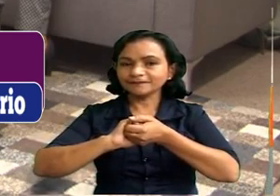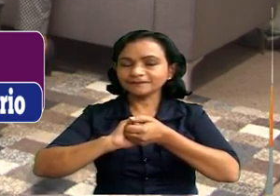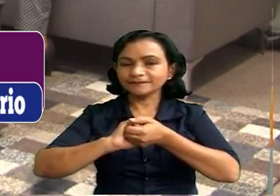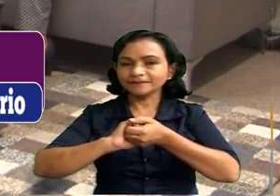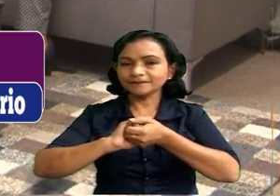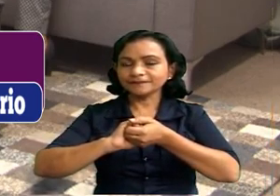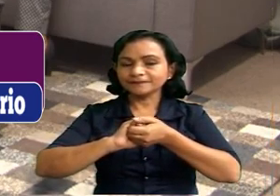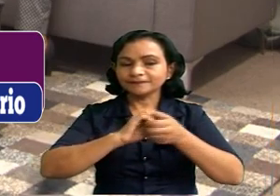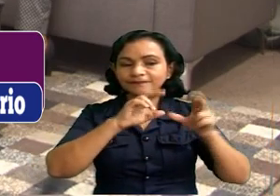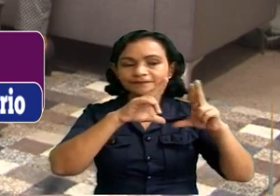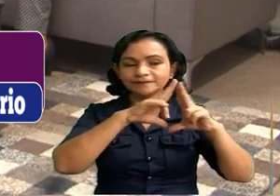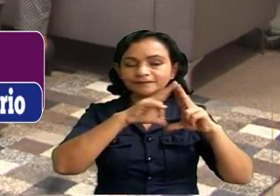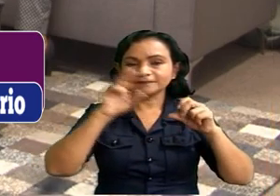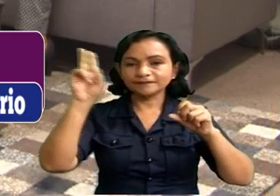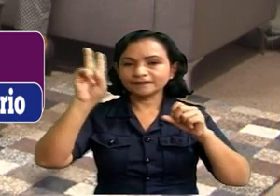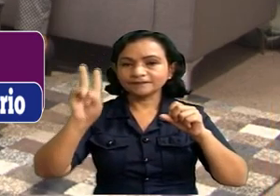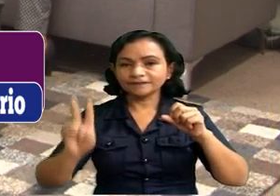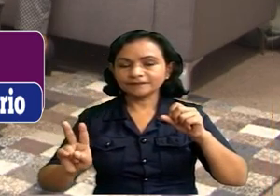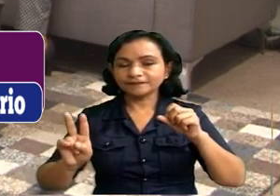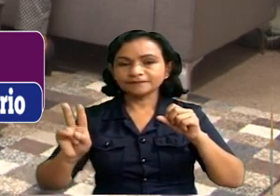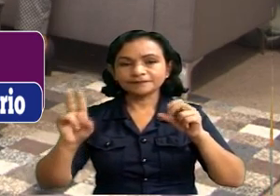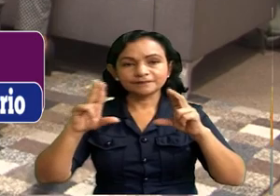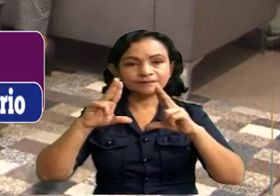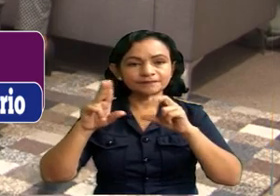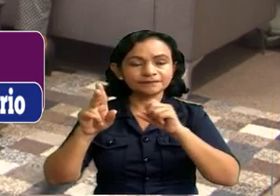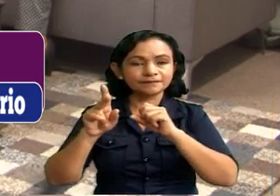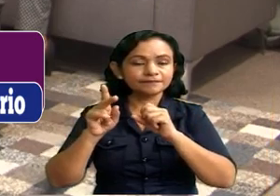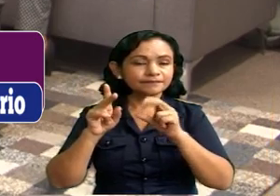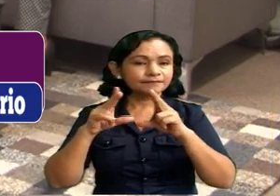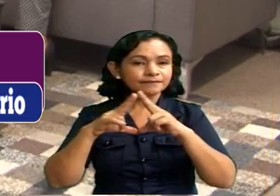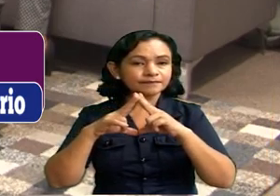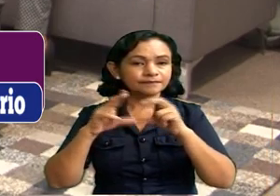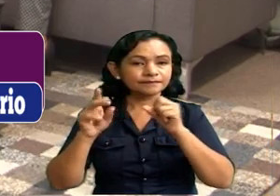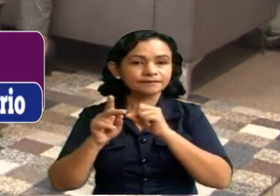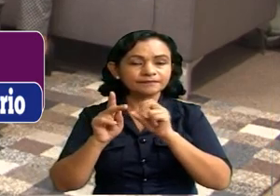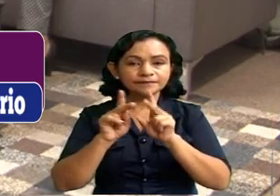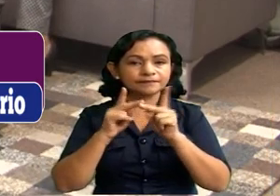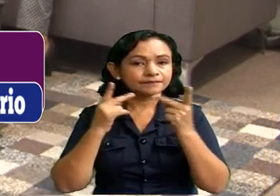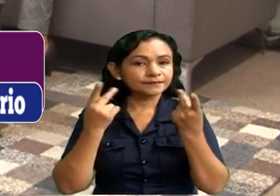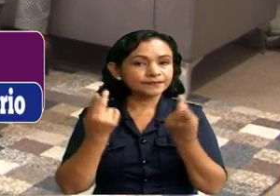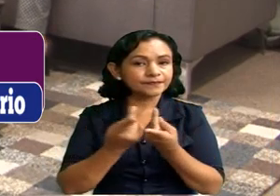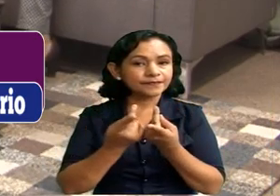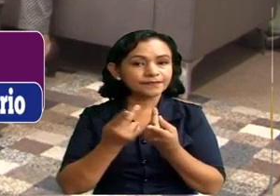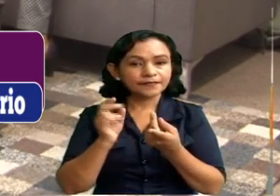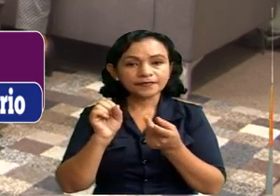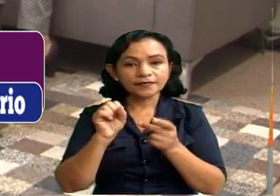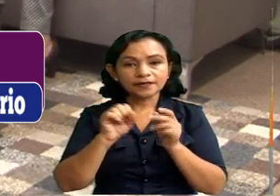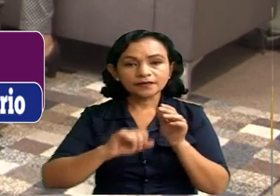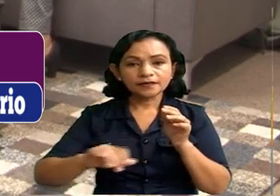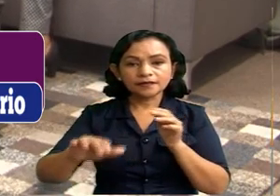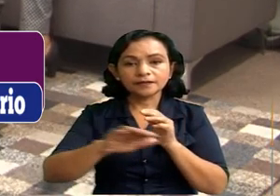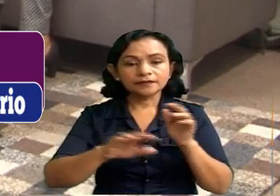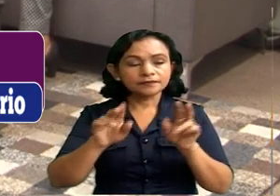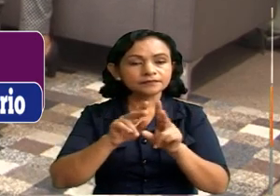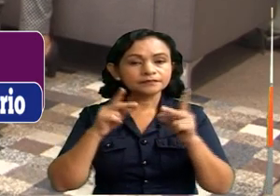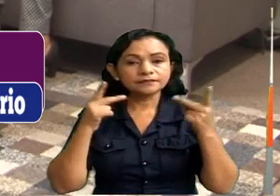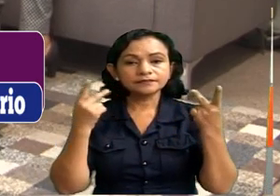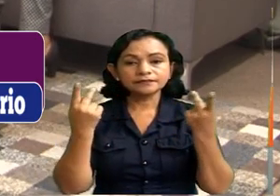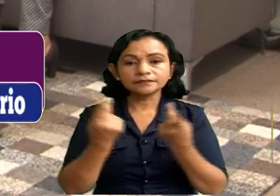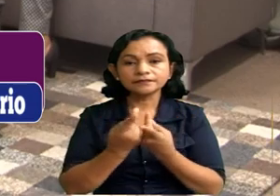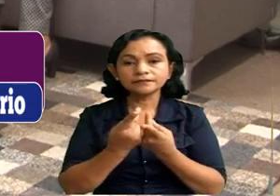entre los dos países. ¿Qué significa para nuestro país y para nuestra sociedad y nuestro pueblo? Para nuestra sociedad, para nuestro pueblo, para los